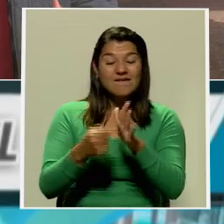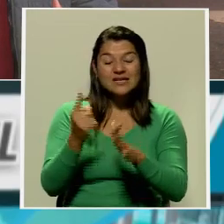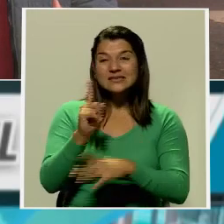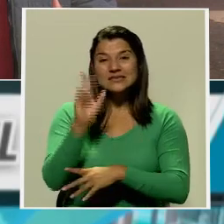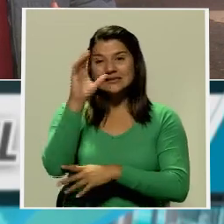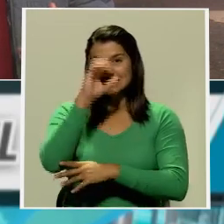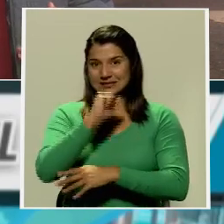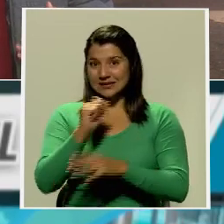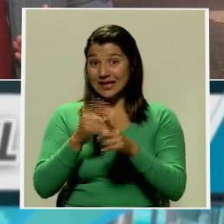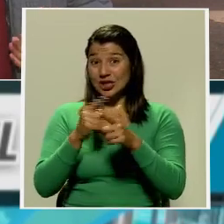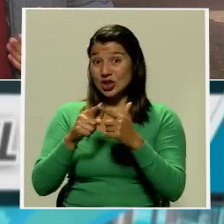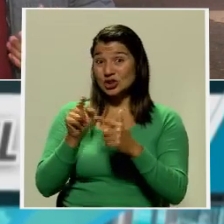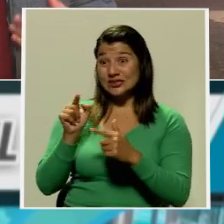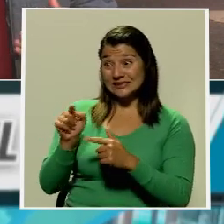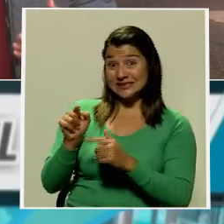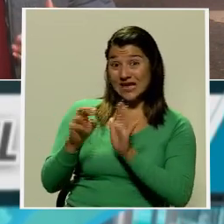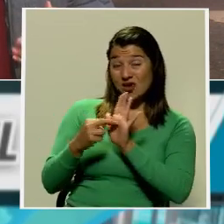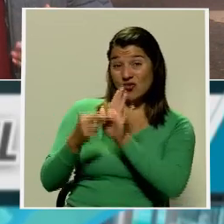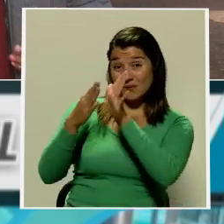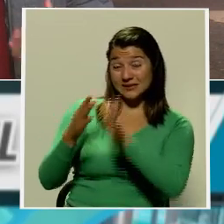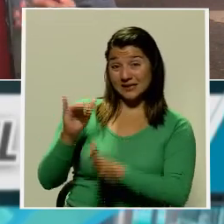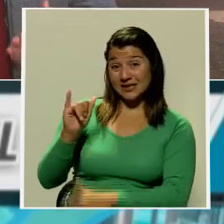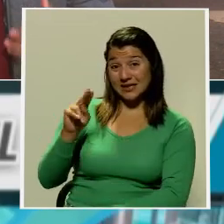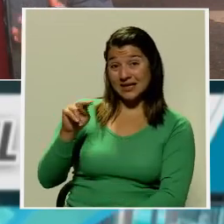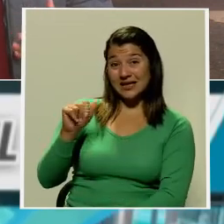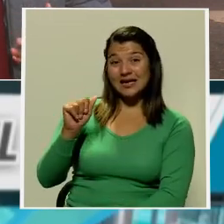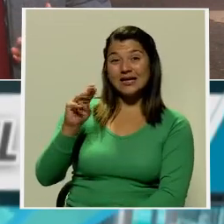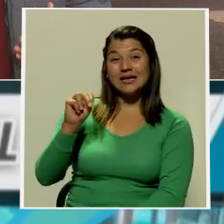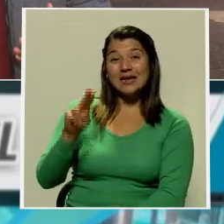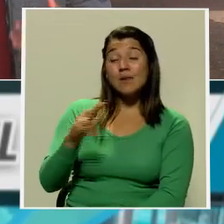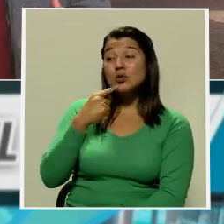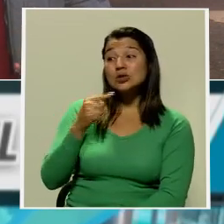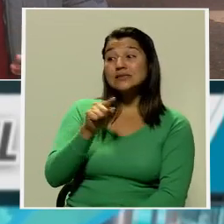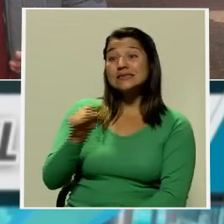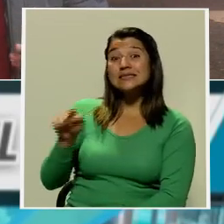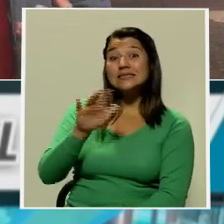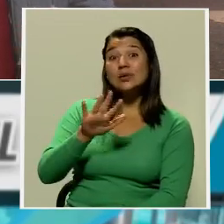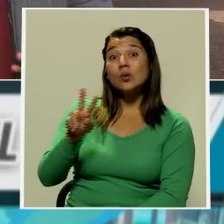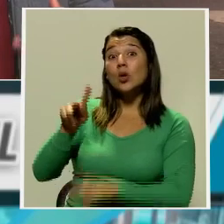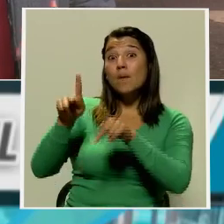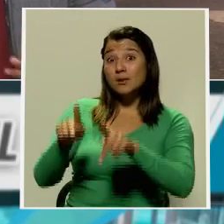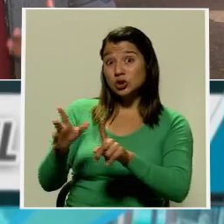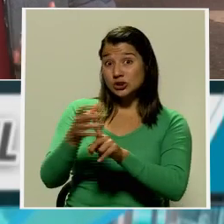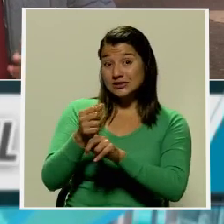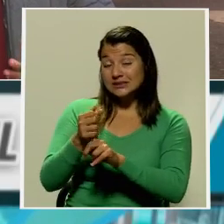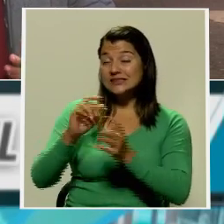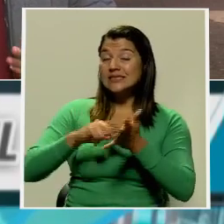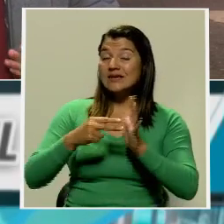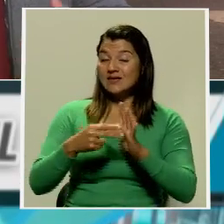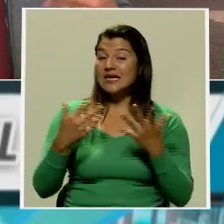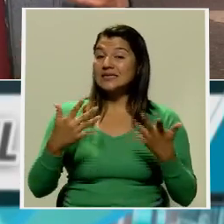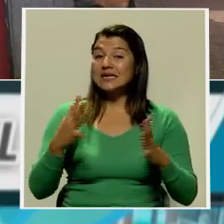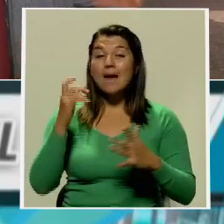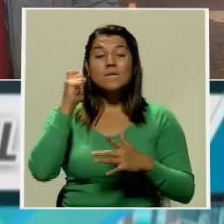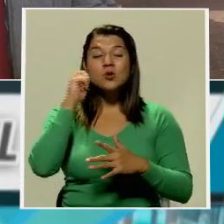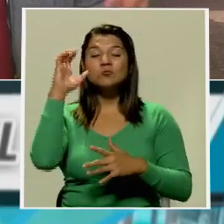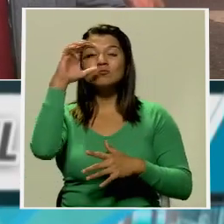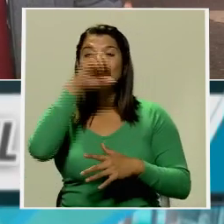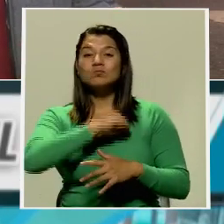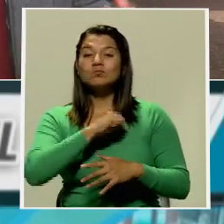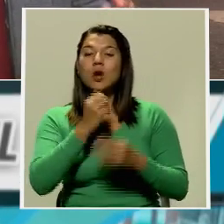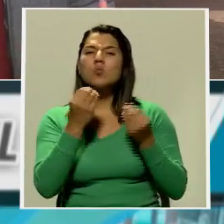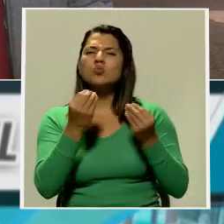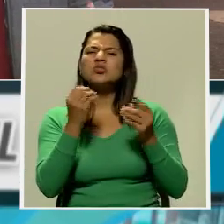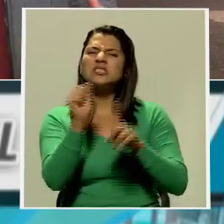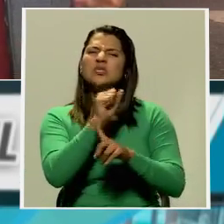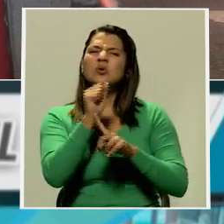la vocera señala que estos 52 casos de personas procesadas demuestra que las mujeres se están dando cuenta que muchos hechos que antes